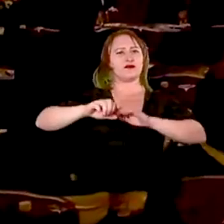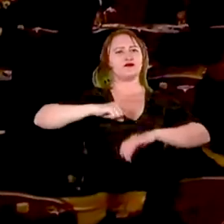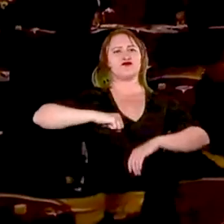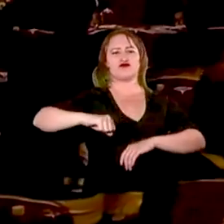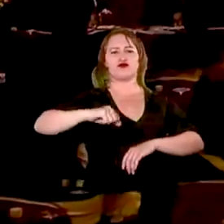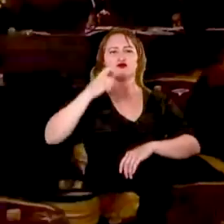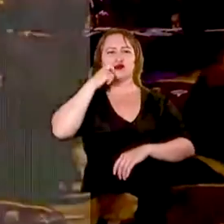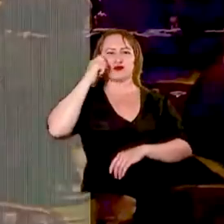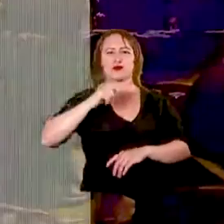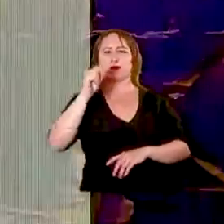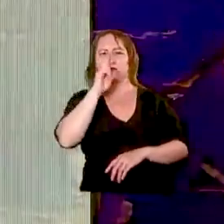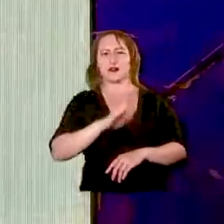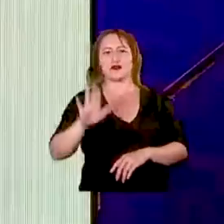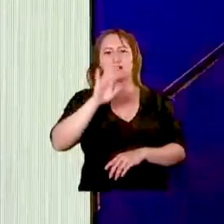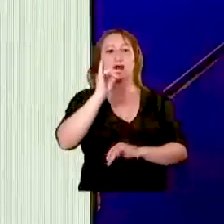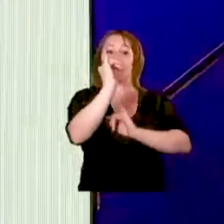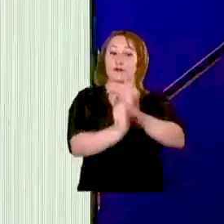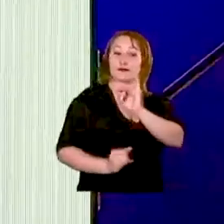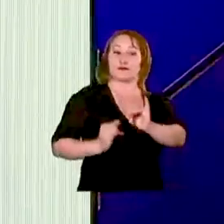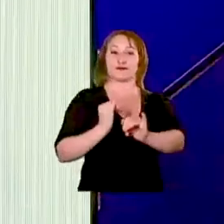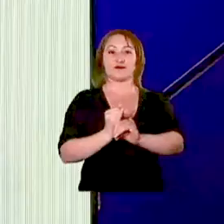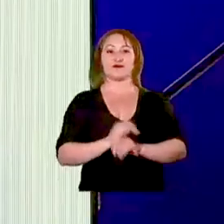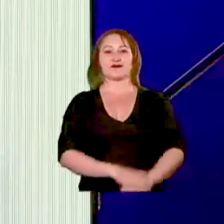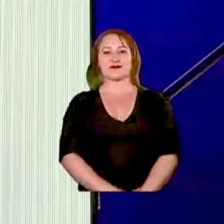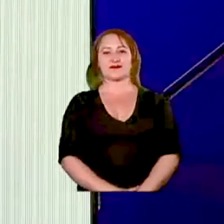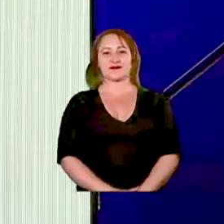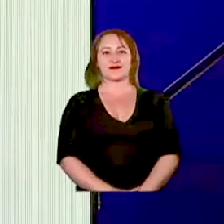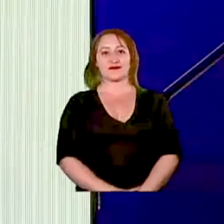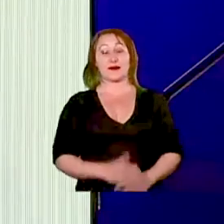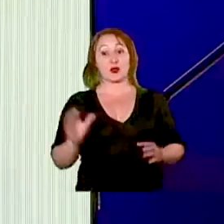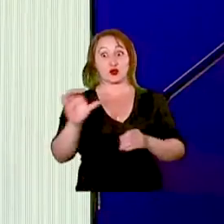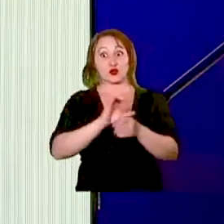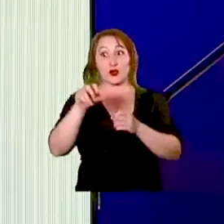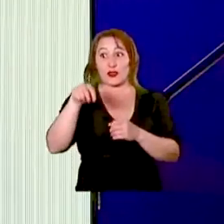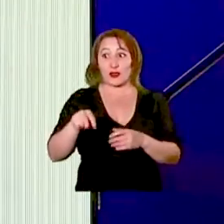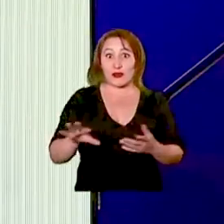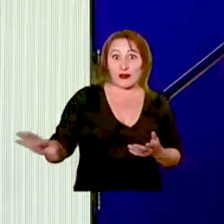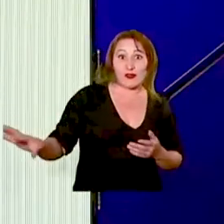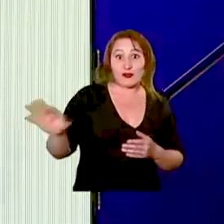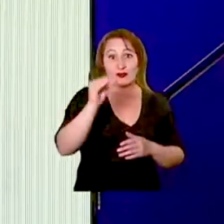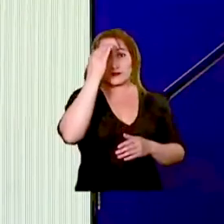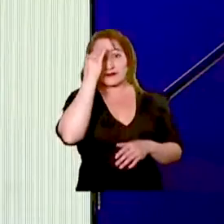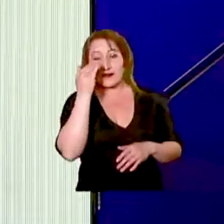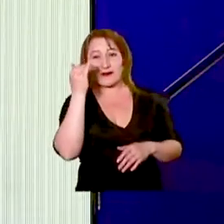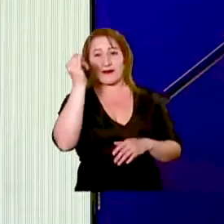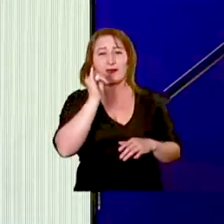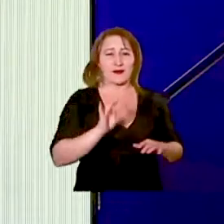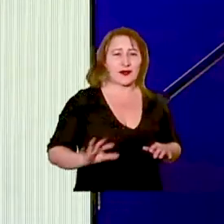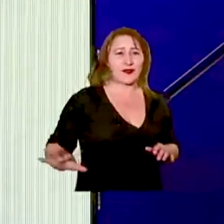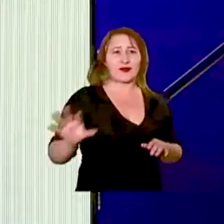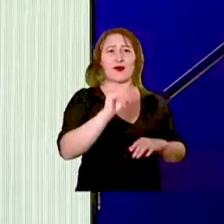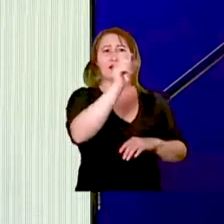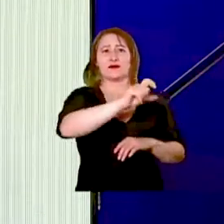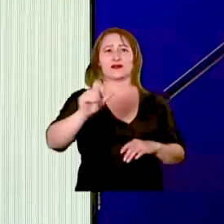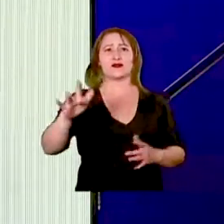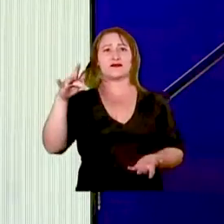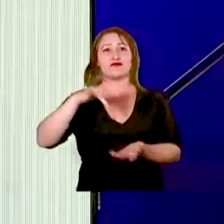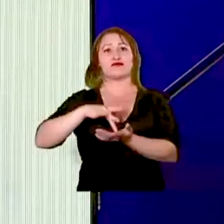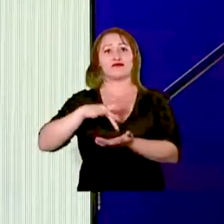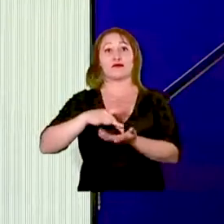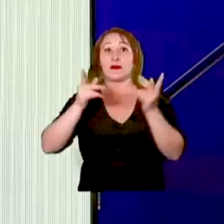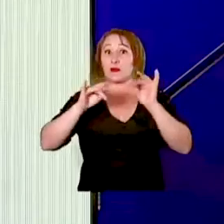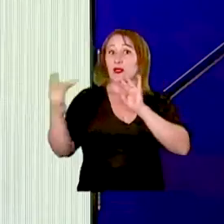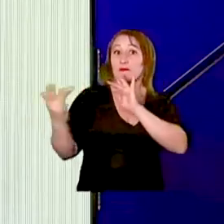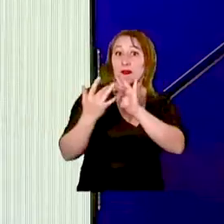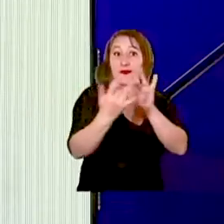derechos humanos a nivel nacional e internacional. A la ciudadanía, la academia y a todos los que se encuentran presentes